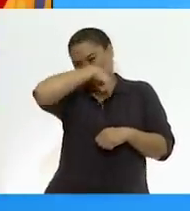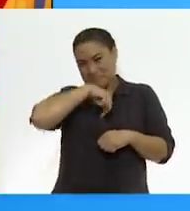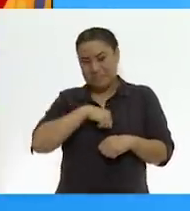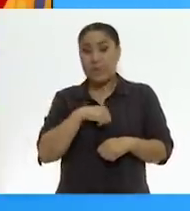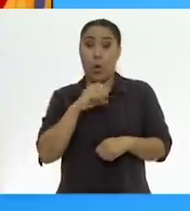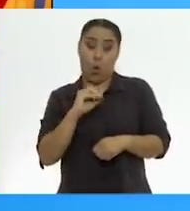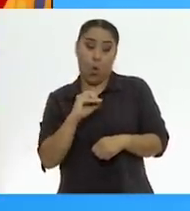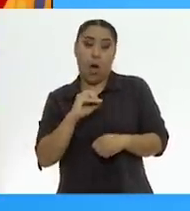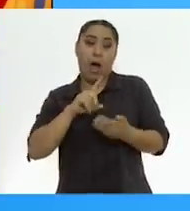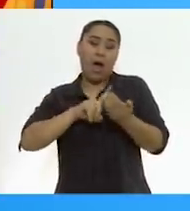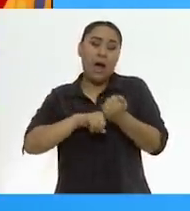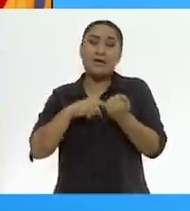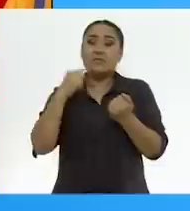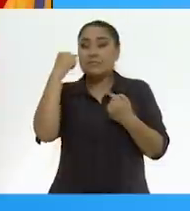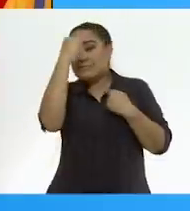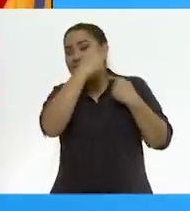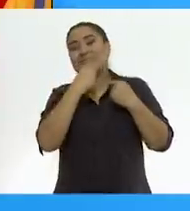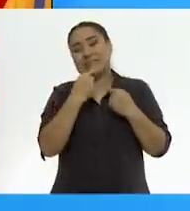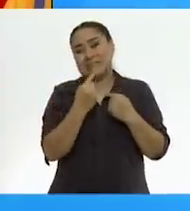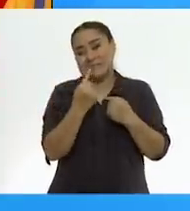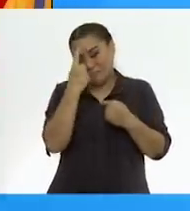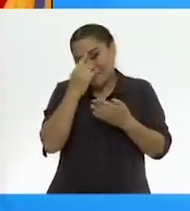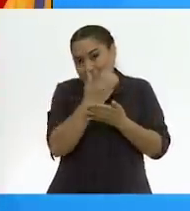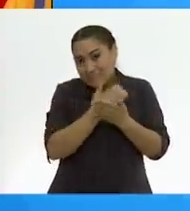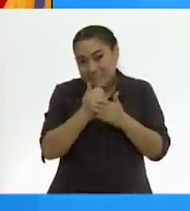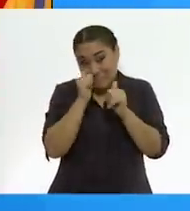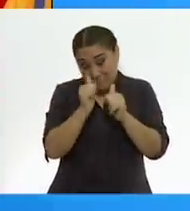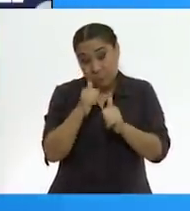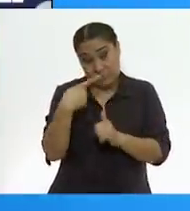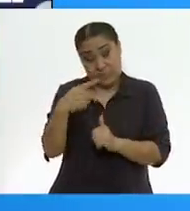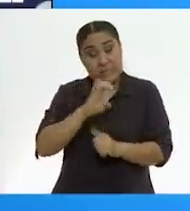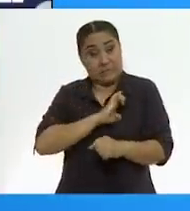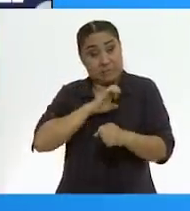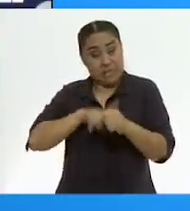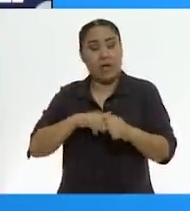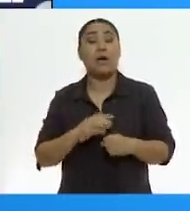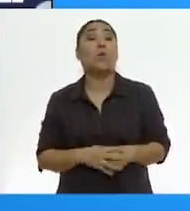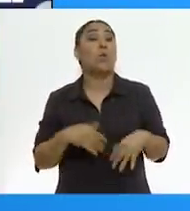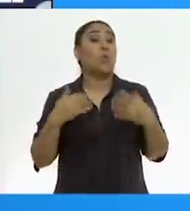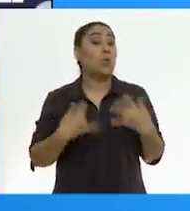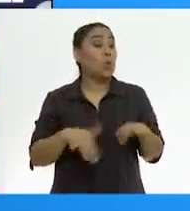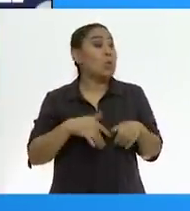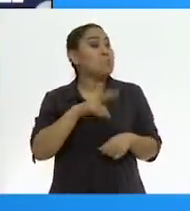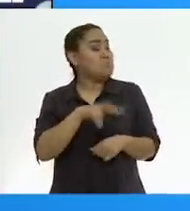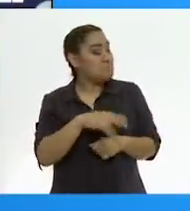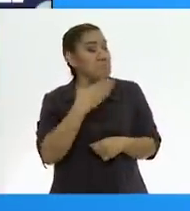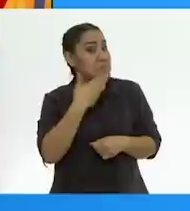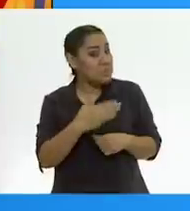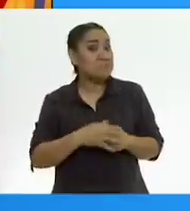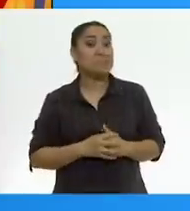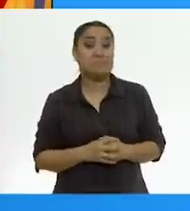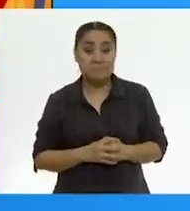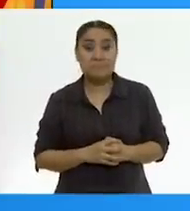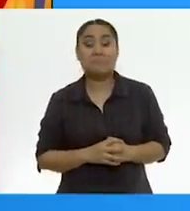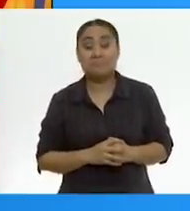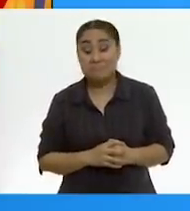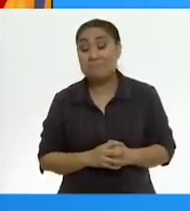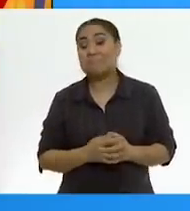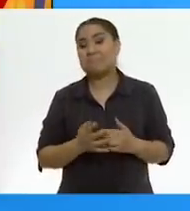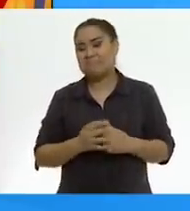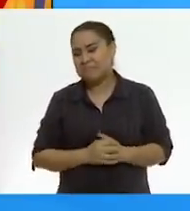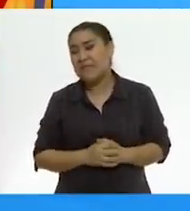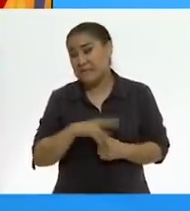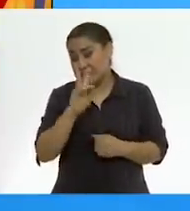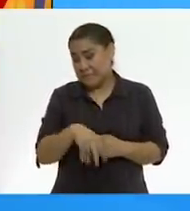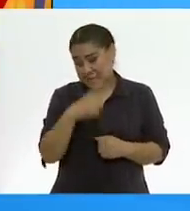y algunas partes de la cara y cuello. ¡Guau! ¡Oh! ¡Muy buena, Lucy! Pues